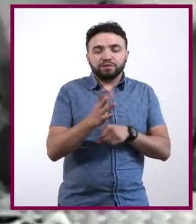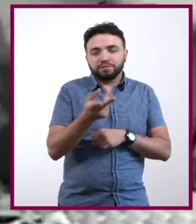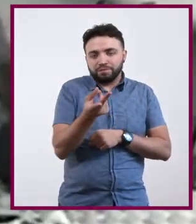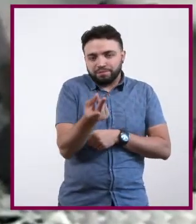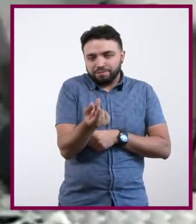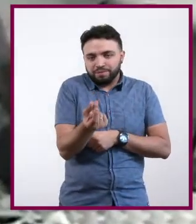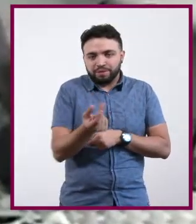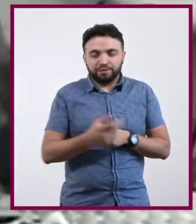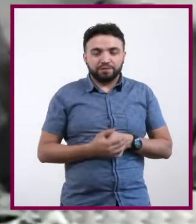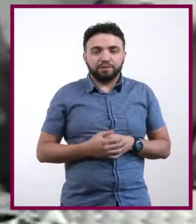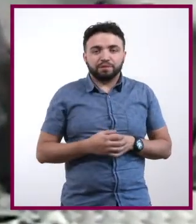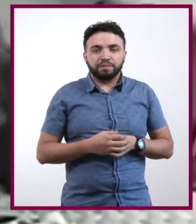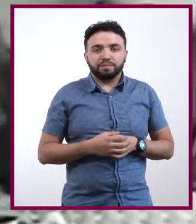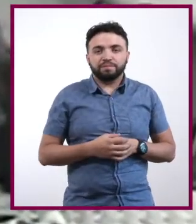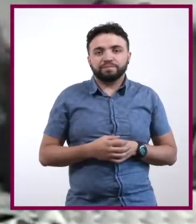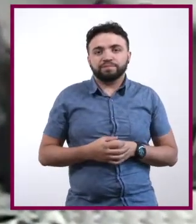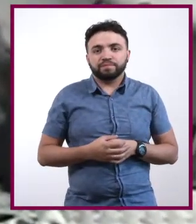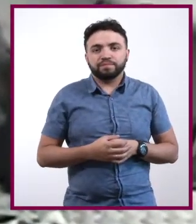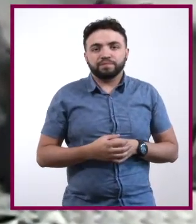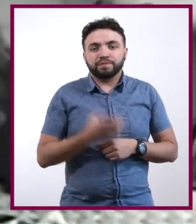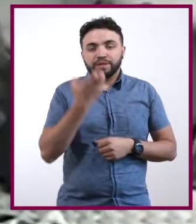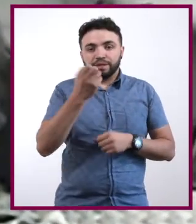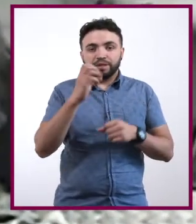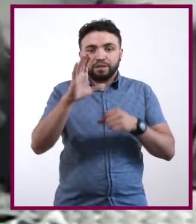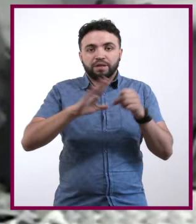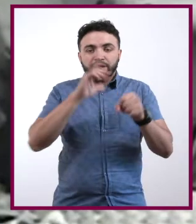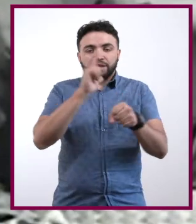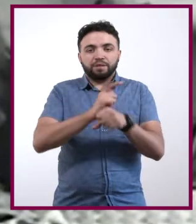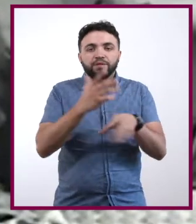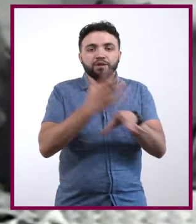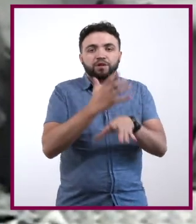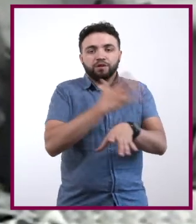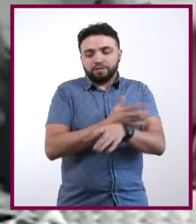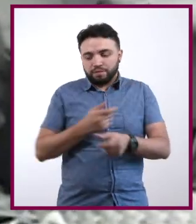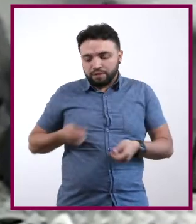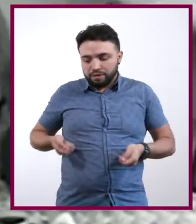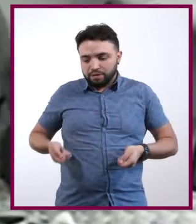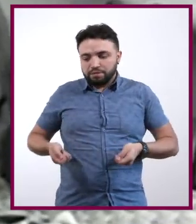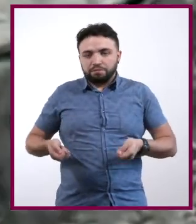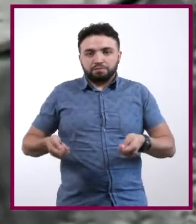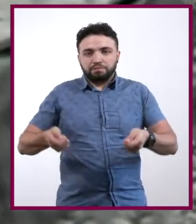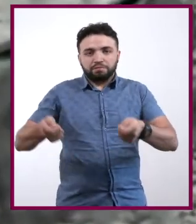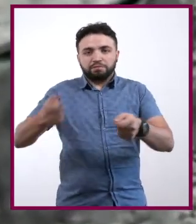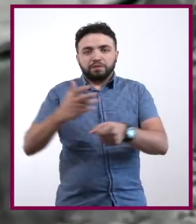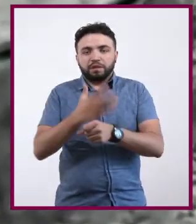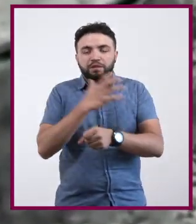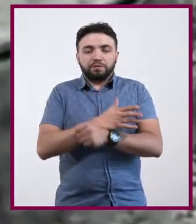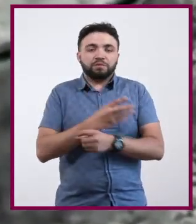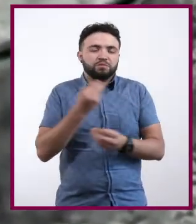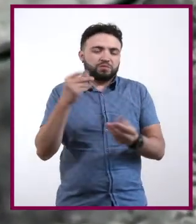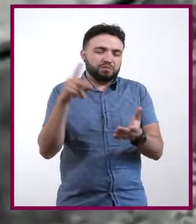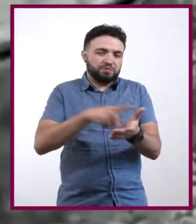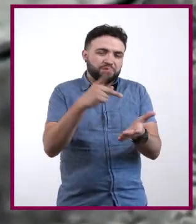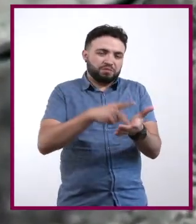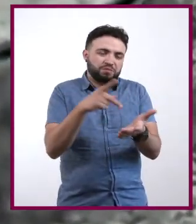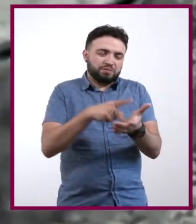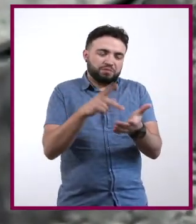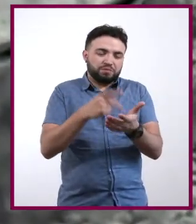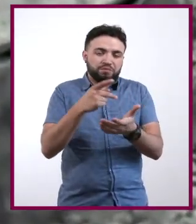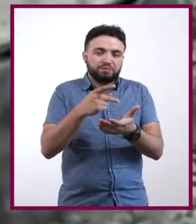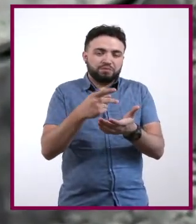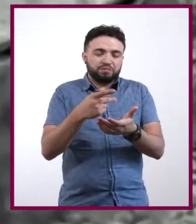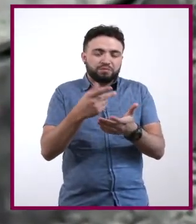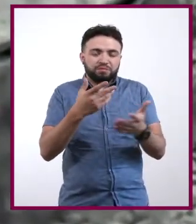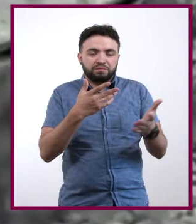los perritos. Eran animales de compañía, muchas veces, bueno, regularmente de